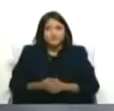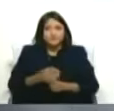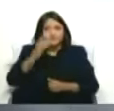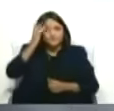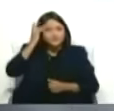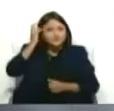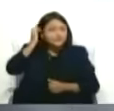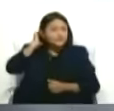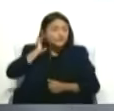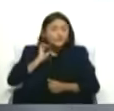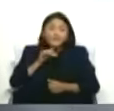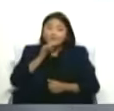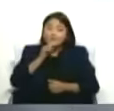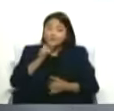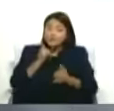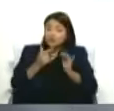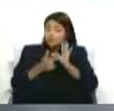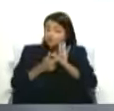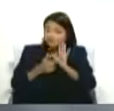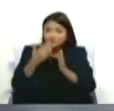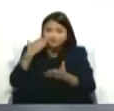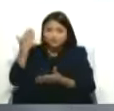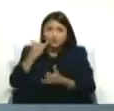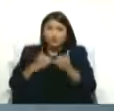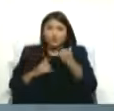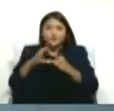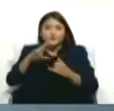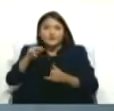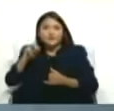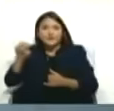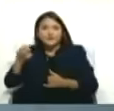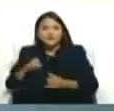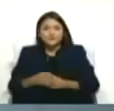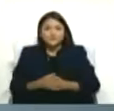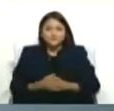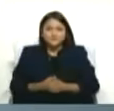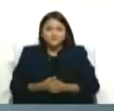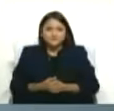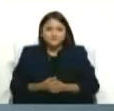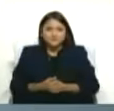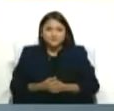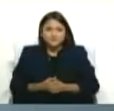Y esta es la información de último minuto en el Consejo Nacional Electoral.